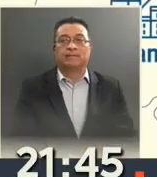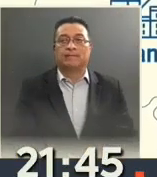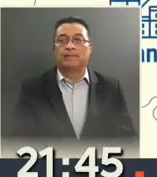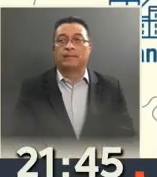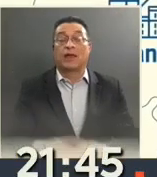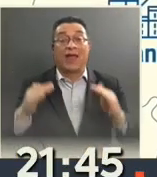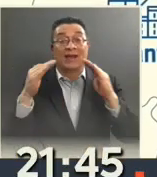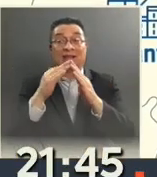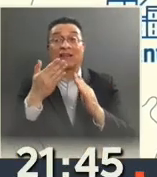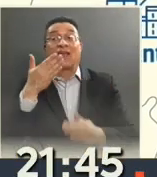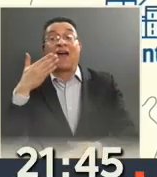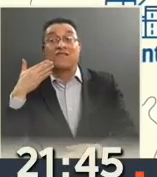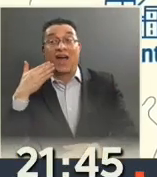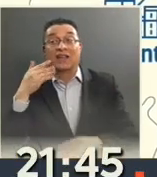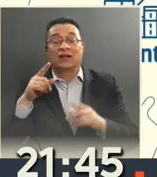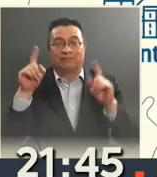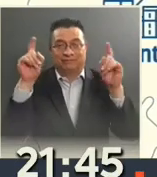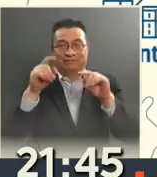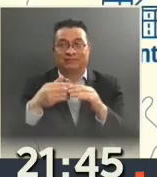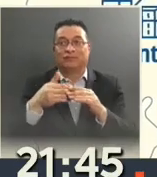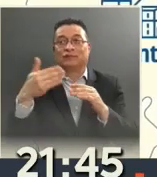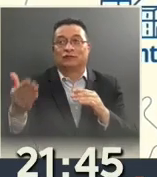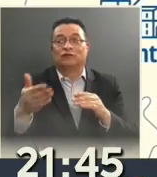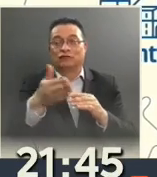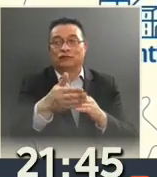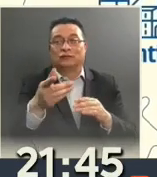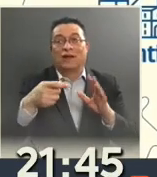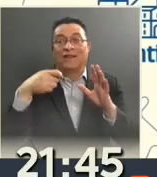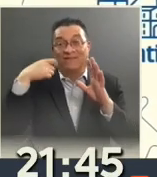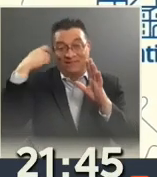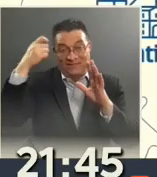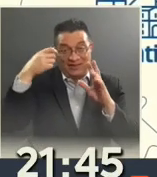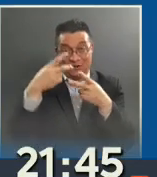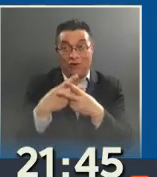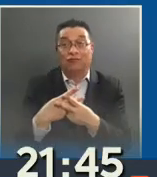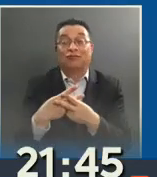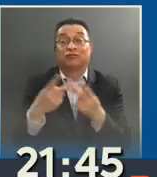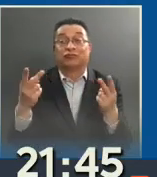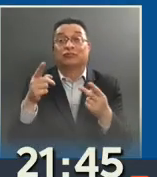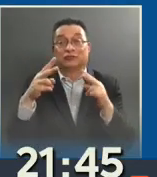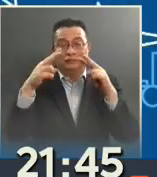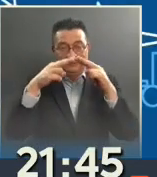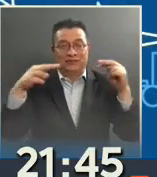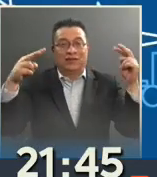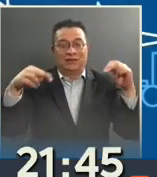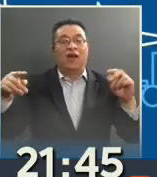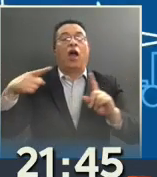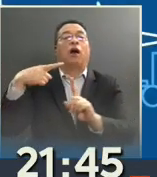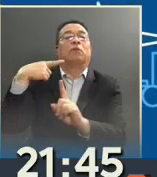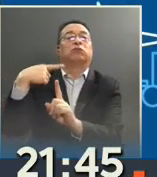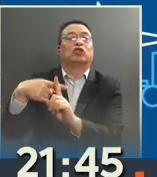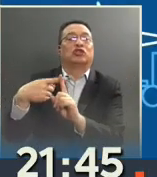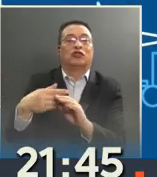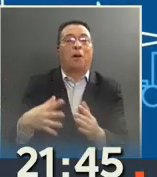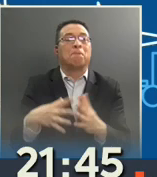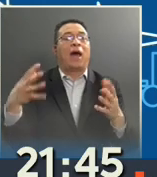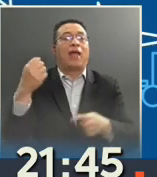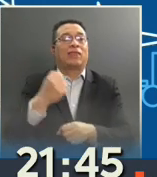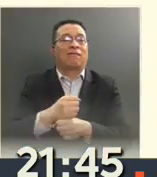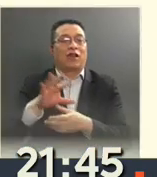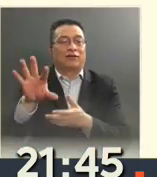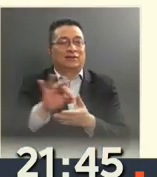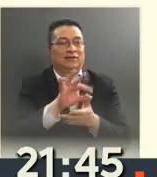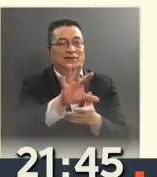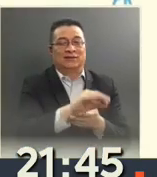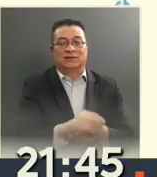Casablanca, transmisora de energía, comunica en su video corporativo que estas torres traerán prosperidad y mayor trabajo. Y necesitará la mano